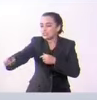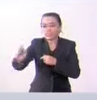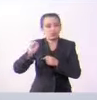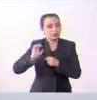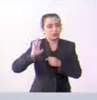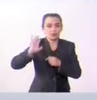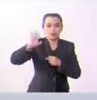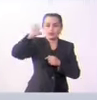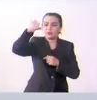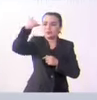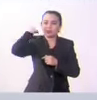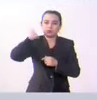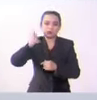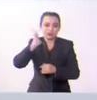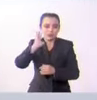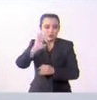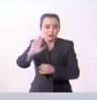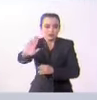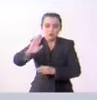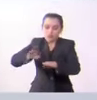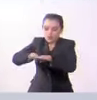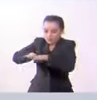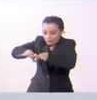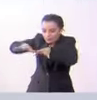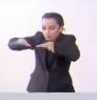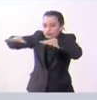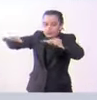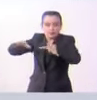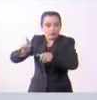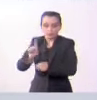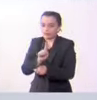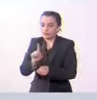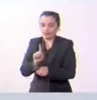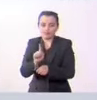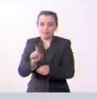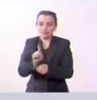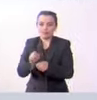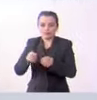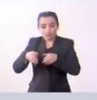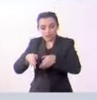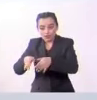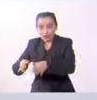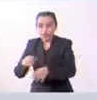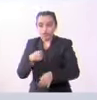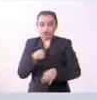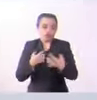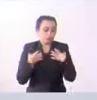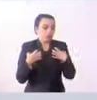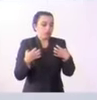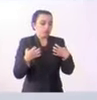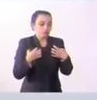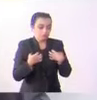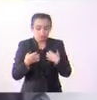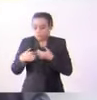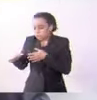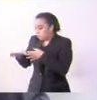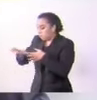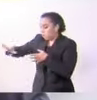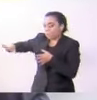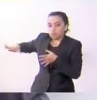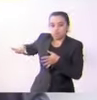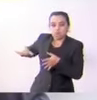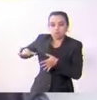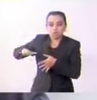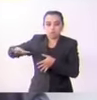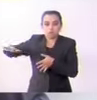fluyendo hasta la eternidad. Vivía en un paraje bullicioso y trabajaba intensamente para poder subsistir.